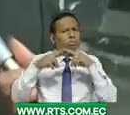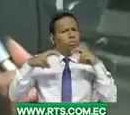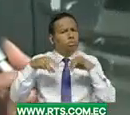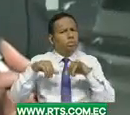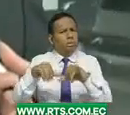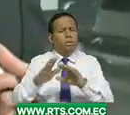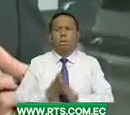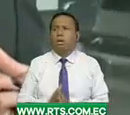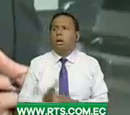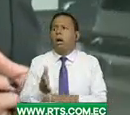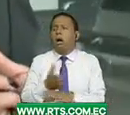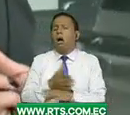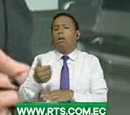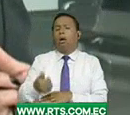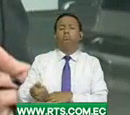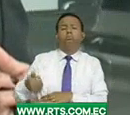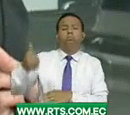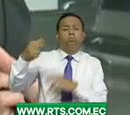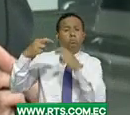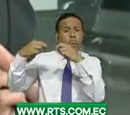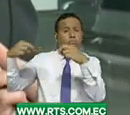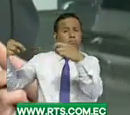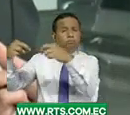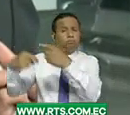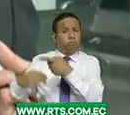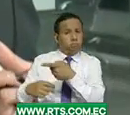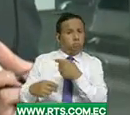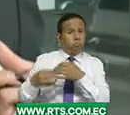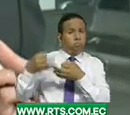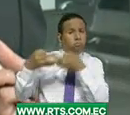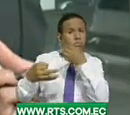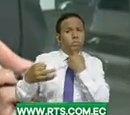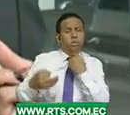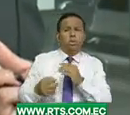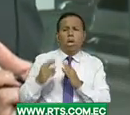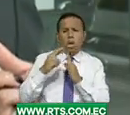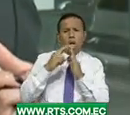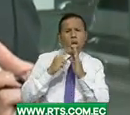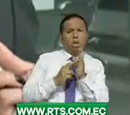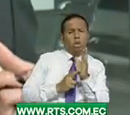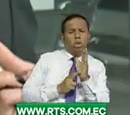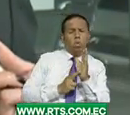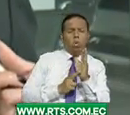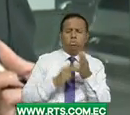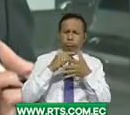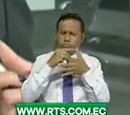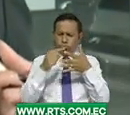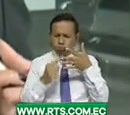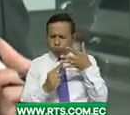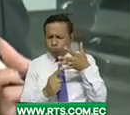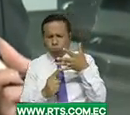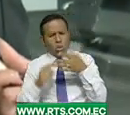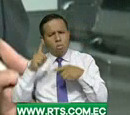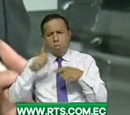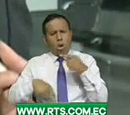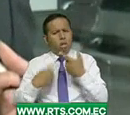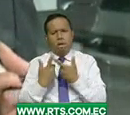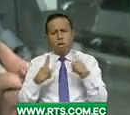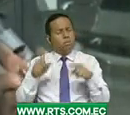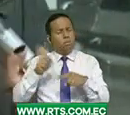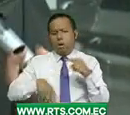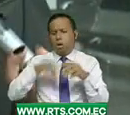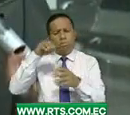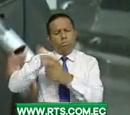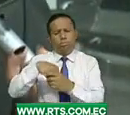el tribunal, es de que reúne todos los requisitos para mantenerla en prisión preventiva, no tenés ni un elemento de convicción.